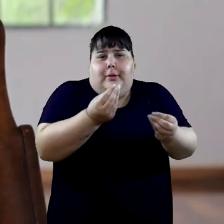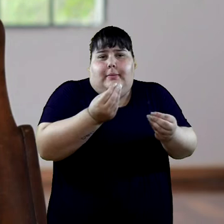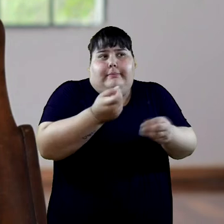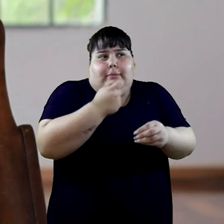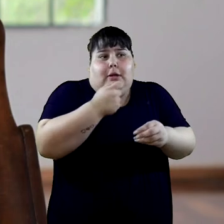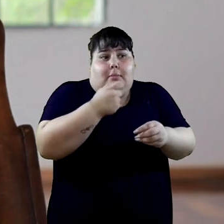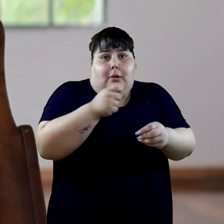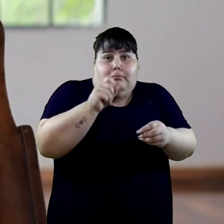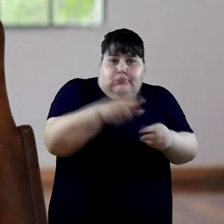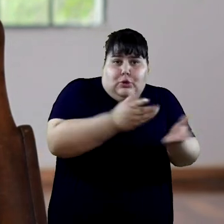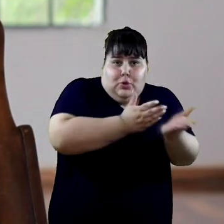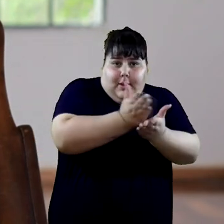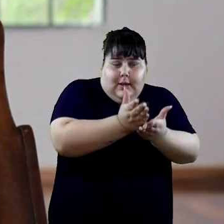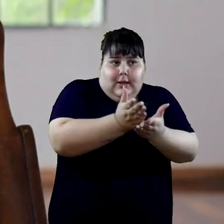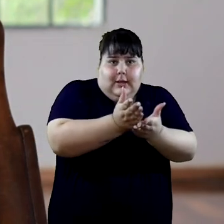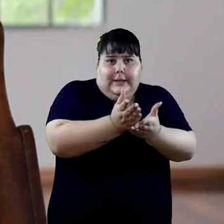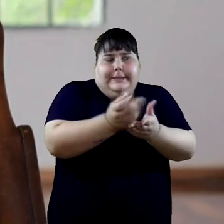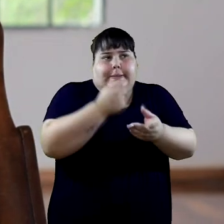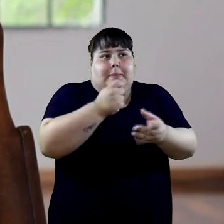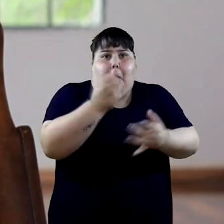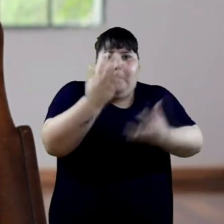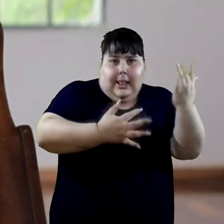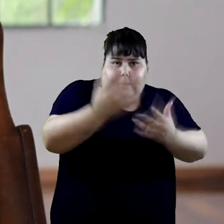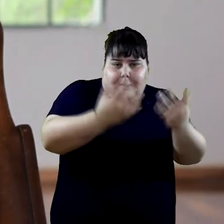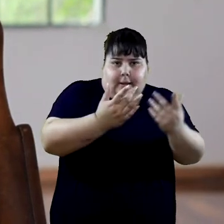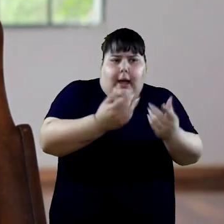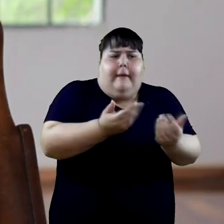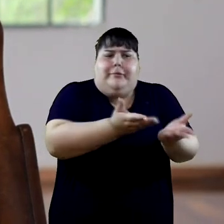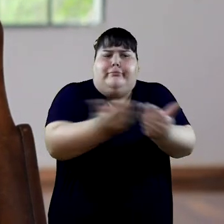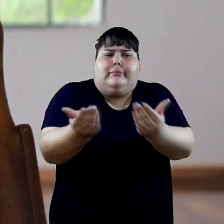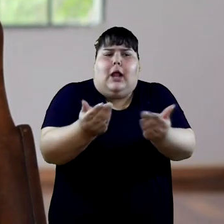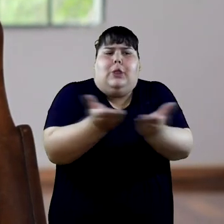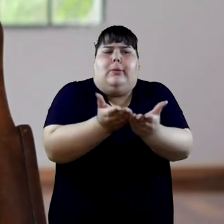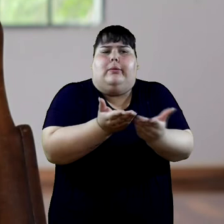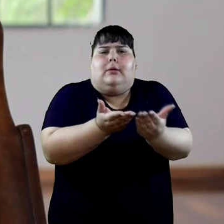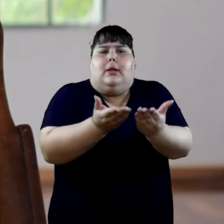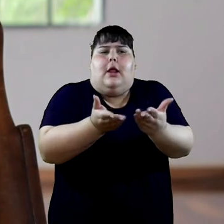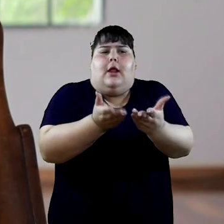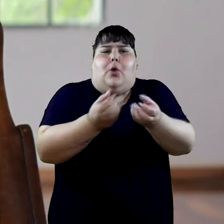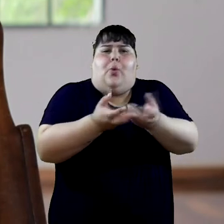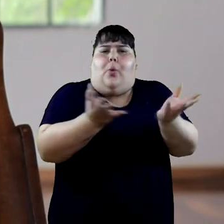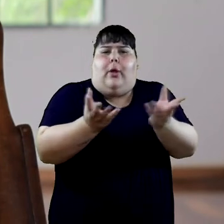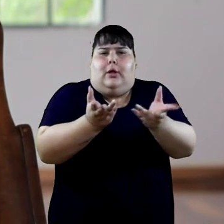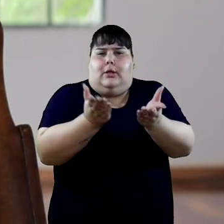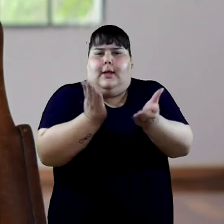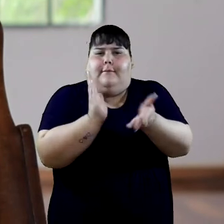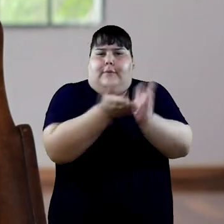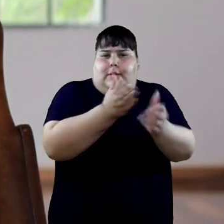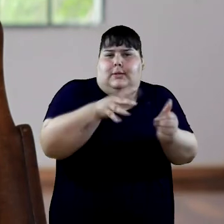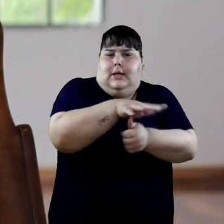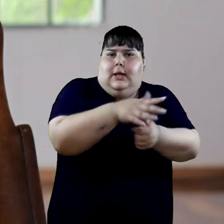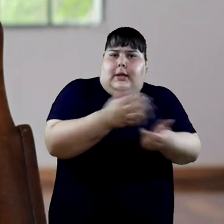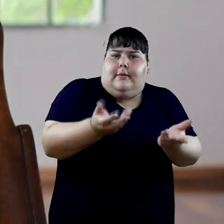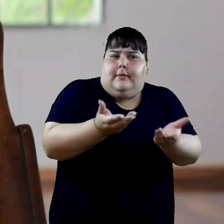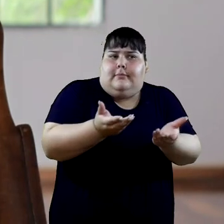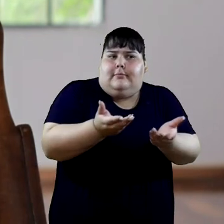contenido estadística. Bueno, ¿cuántos casos de violencia de género hay? ¿No? Entonces, bueno, lo trabajas articuladamente con la